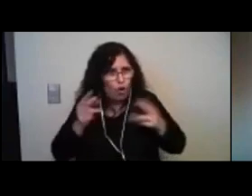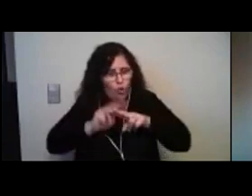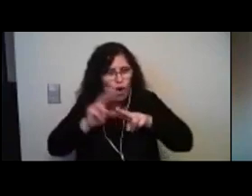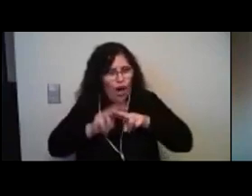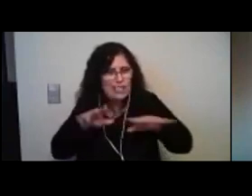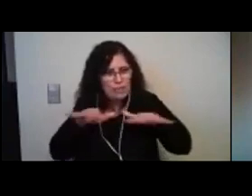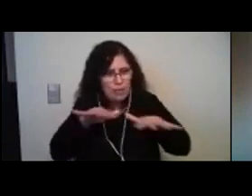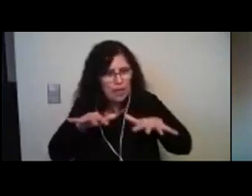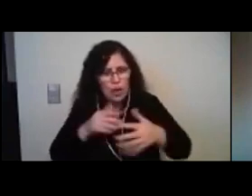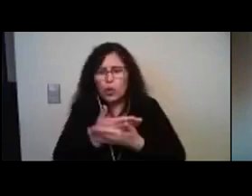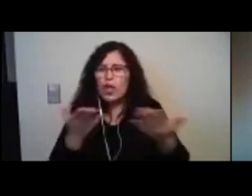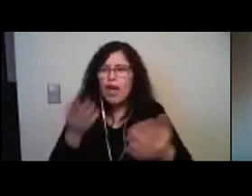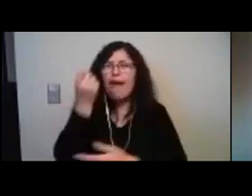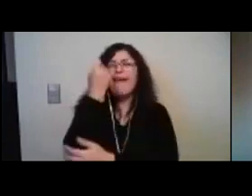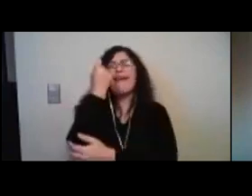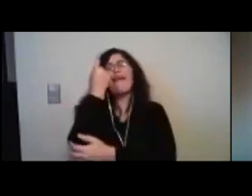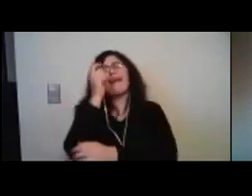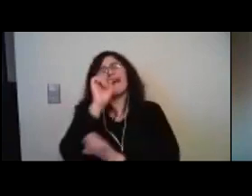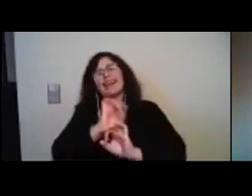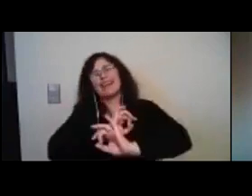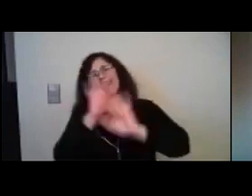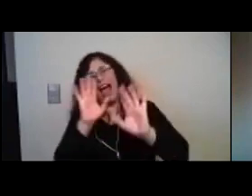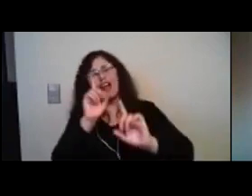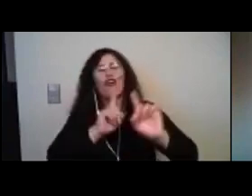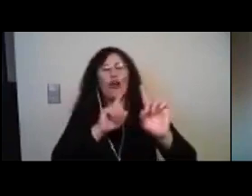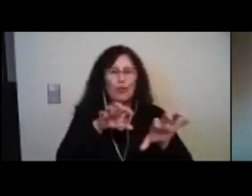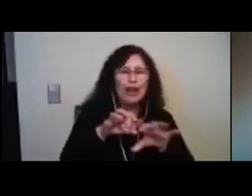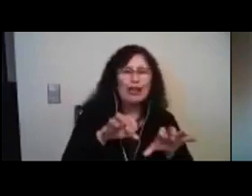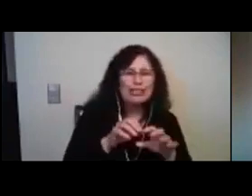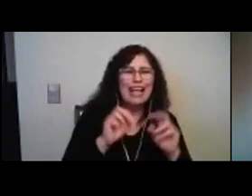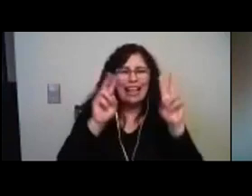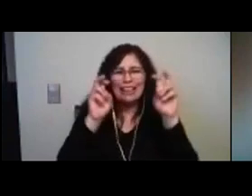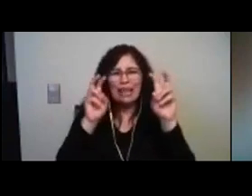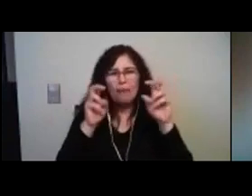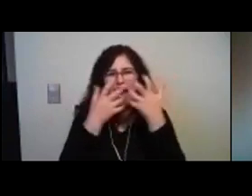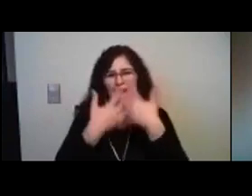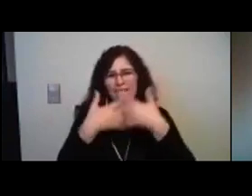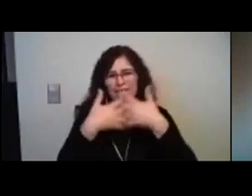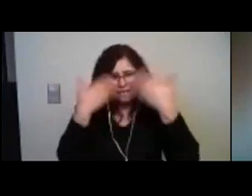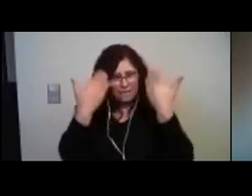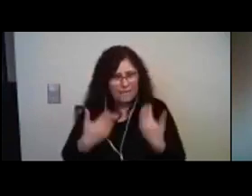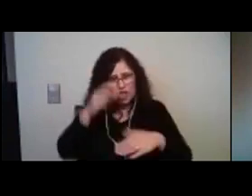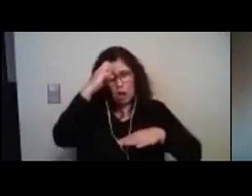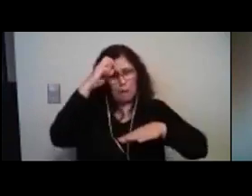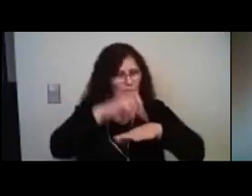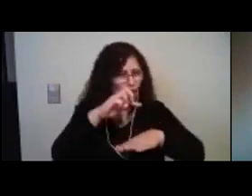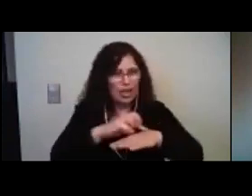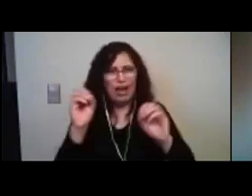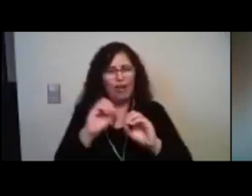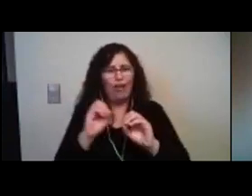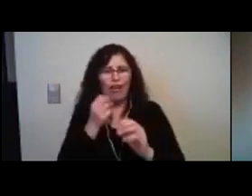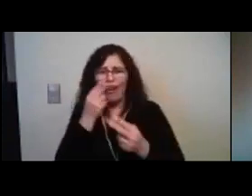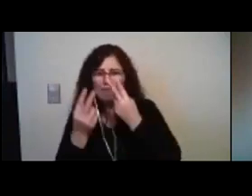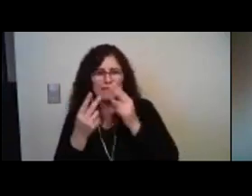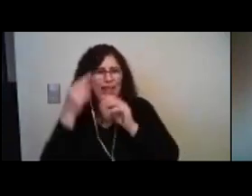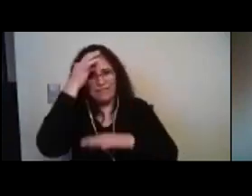y así ustedes van a poder entender un poco más algunas cosas respecto de la fisiopatología o manifestación de la enfermedad, ¿ya? Y